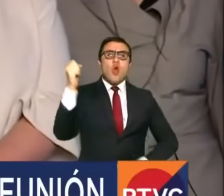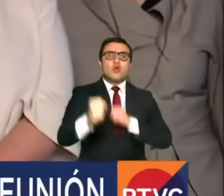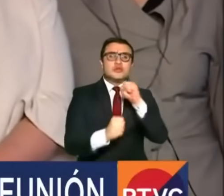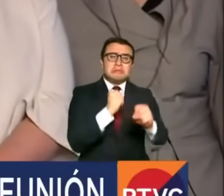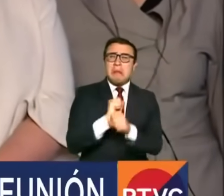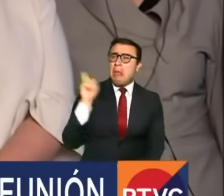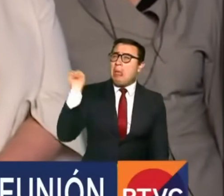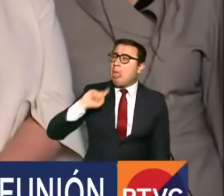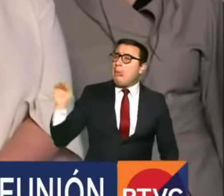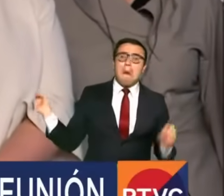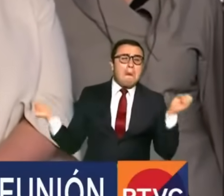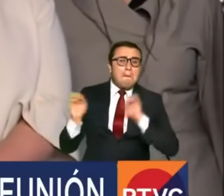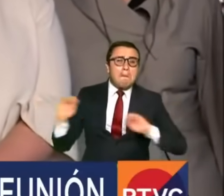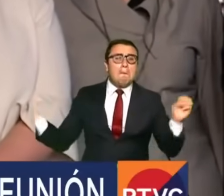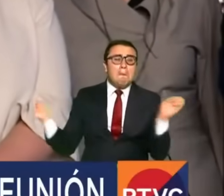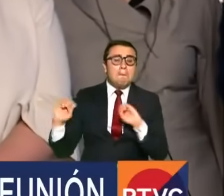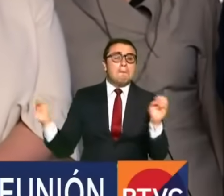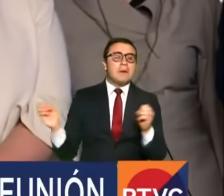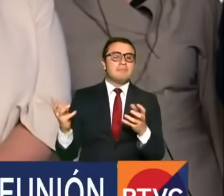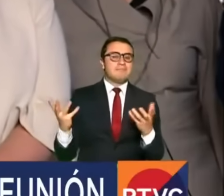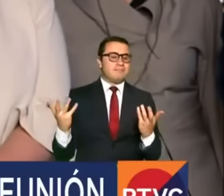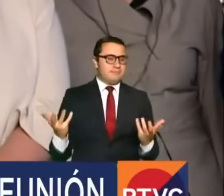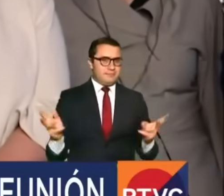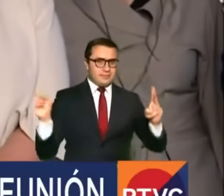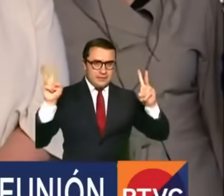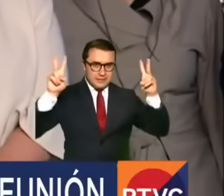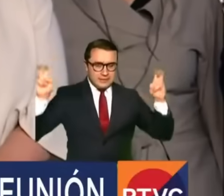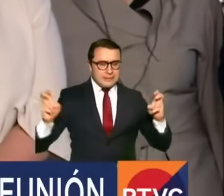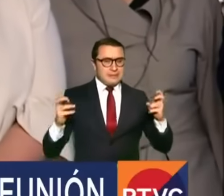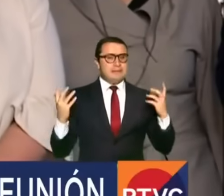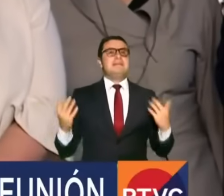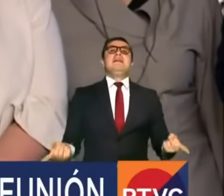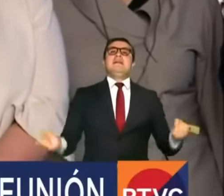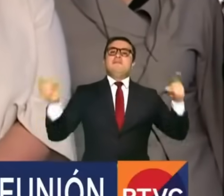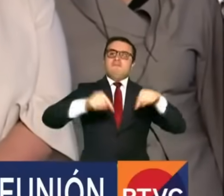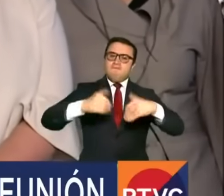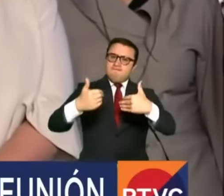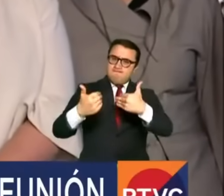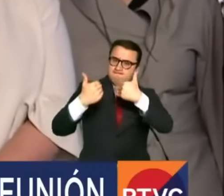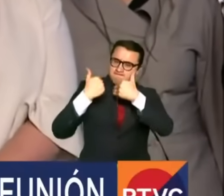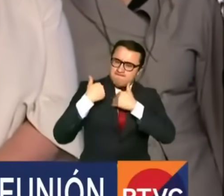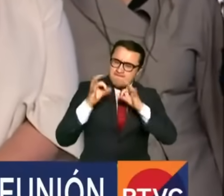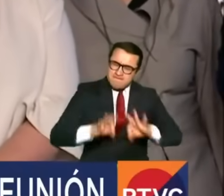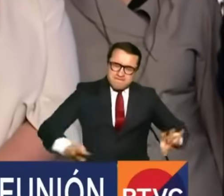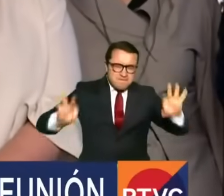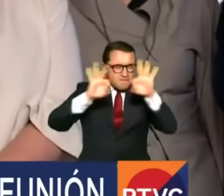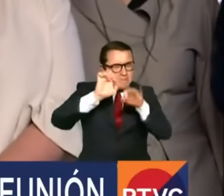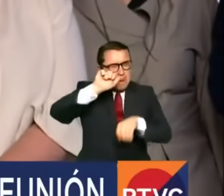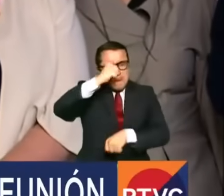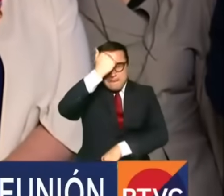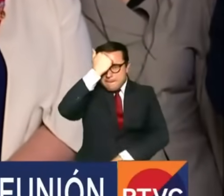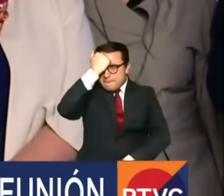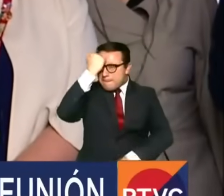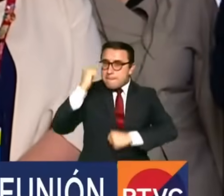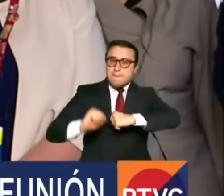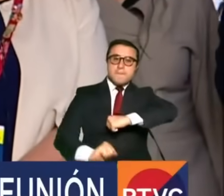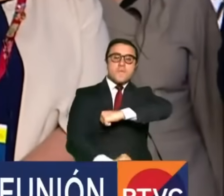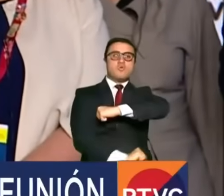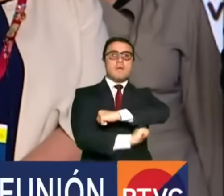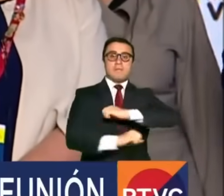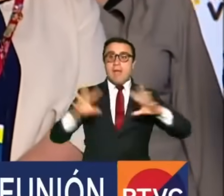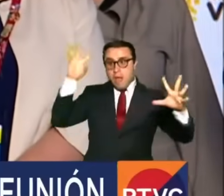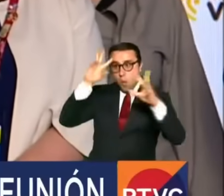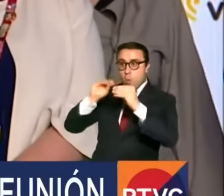república. Este es un tema que también es uno de los ejes del acuerdo de paz que